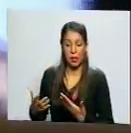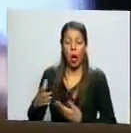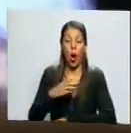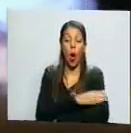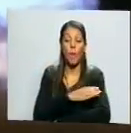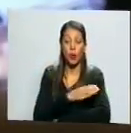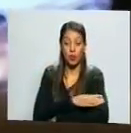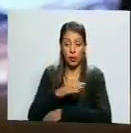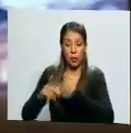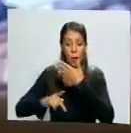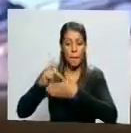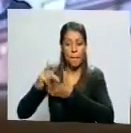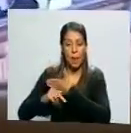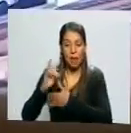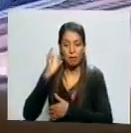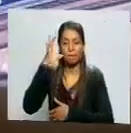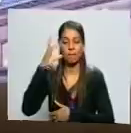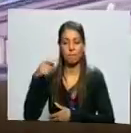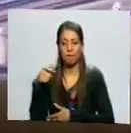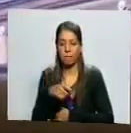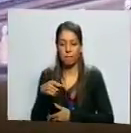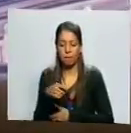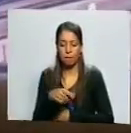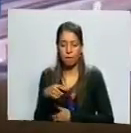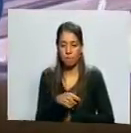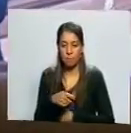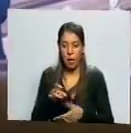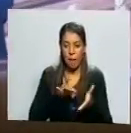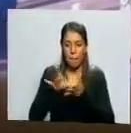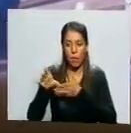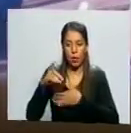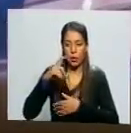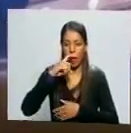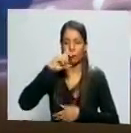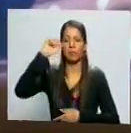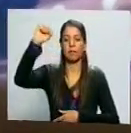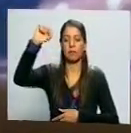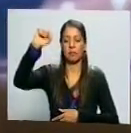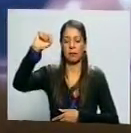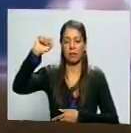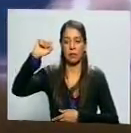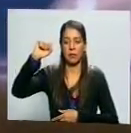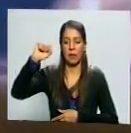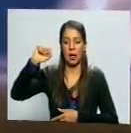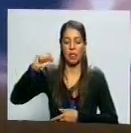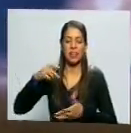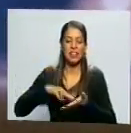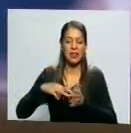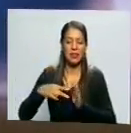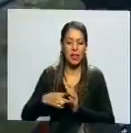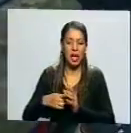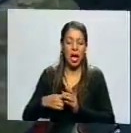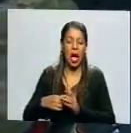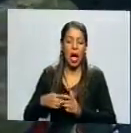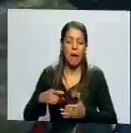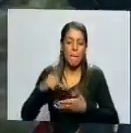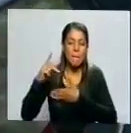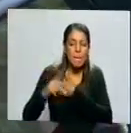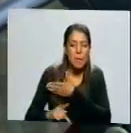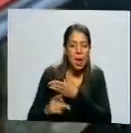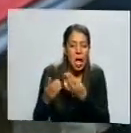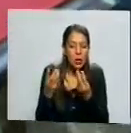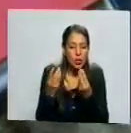golpe de Estado, que a decir de Guinchar es un golpe suave y no deja de